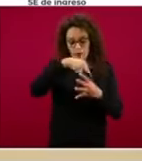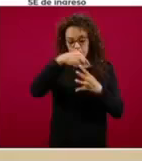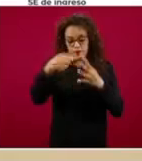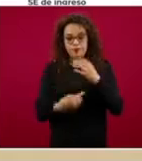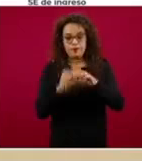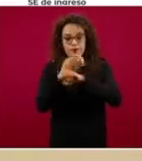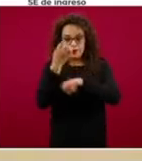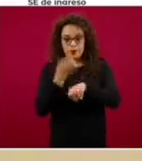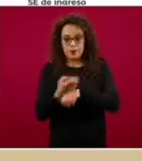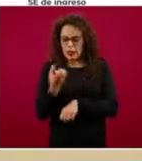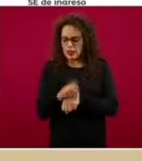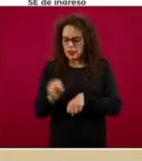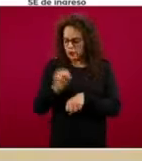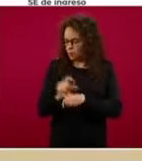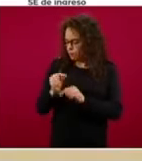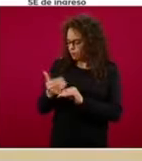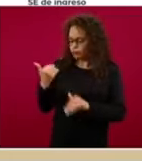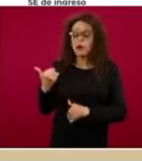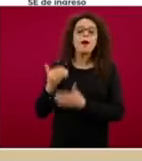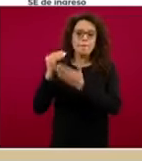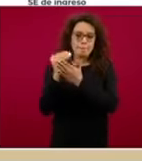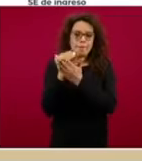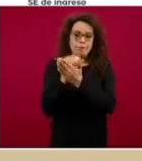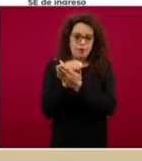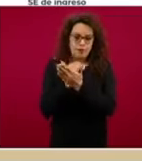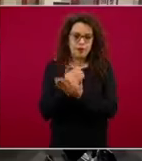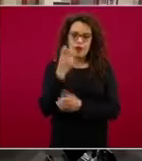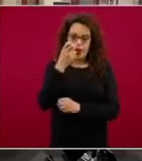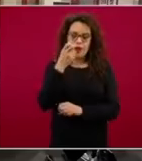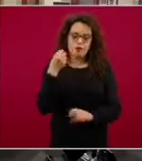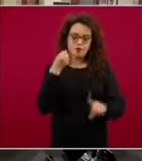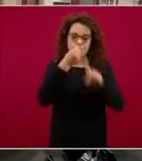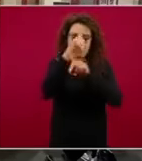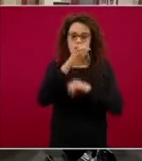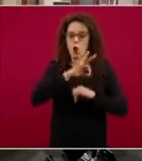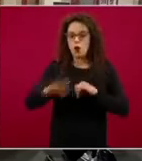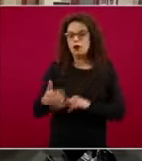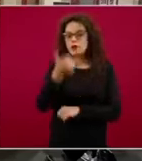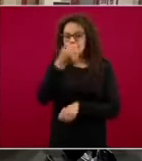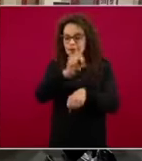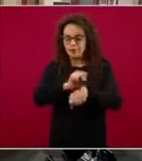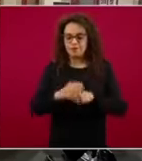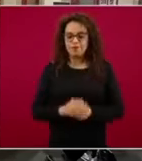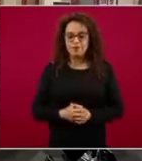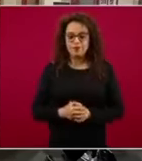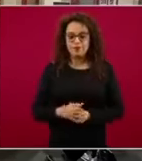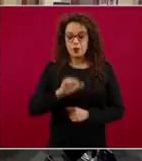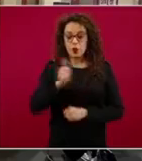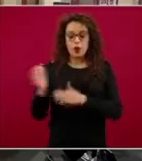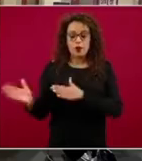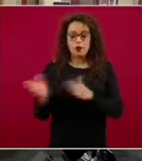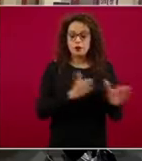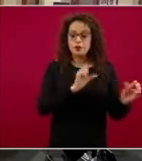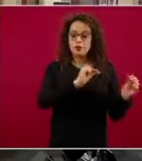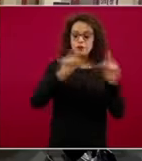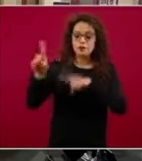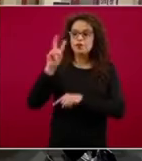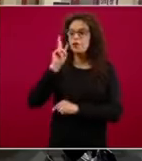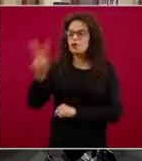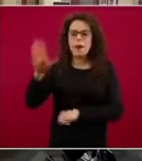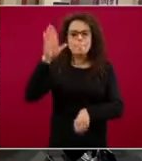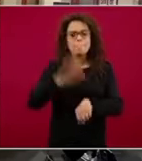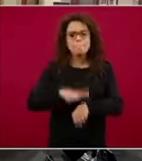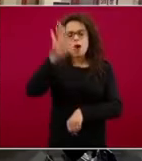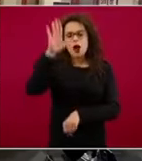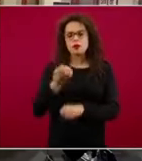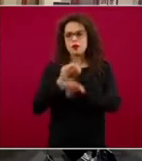han disminuido. Esto es el impacto en las últimas semanas. La siguiente, vamos a ver muchos otros estados que realmente se han